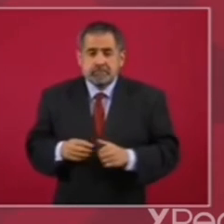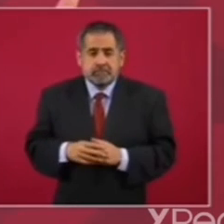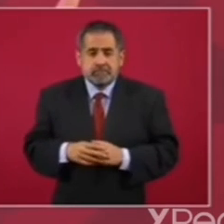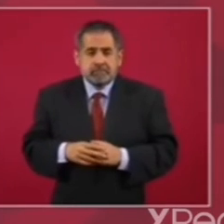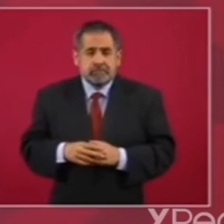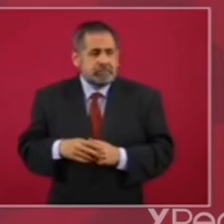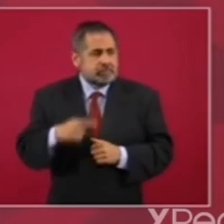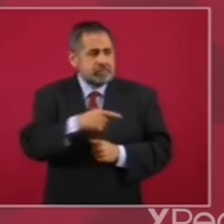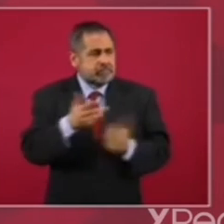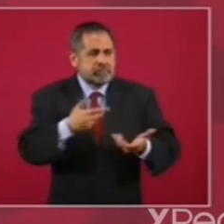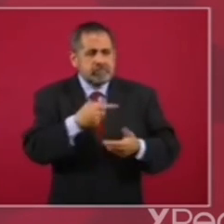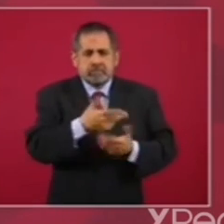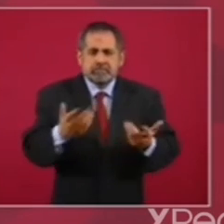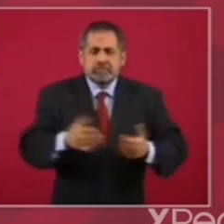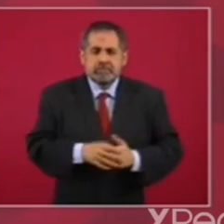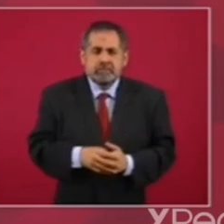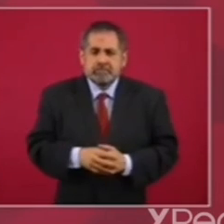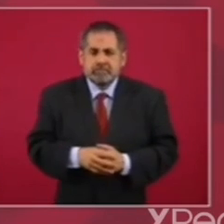¿Qué estaban haciendo?